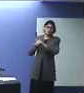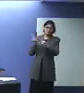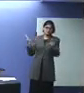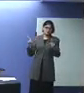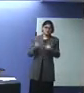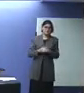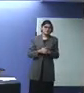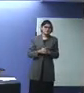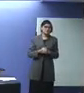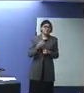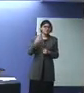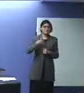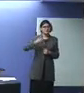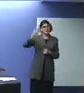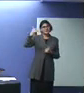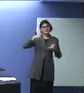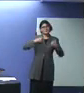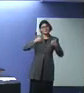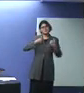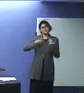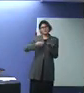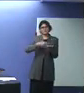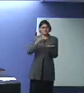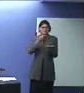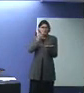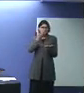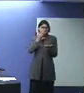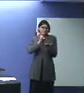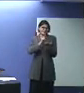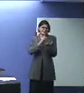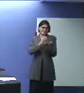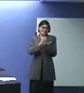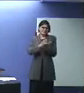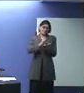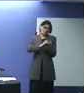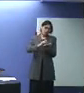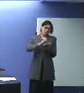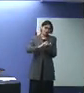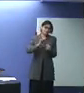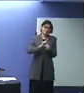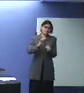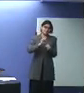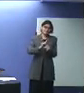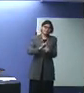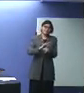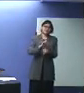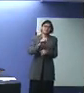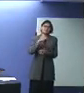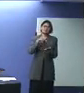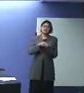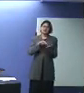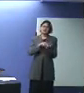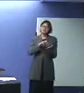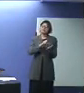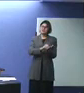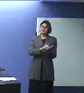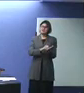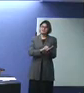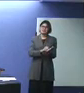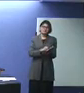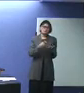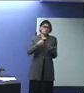adolescencia y rescaté eso de un diario que yo tenía. Y las preguntas que yo me hice como investigador es, ¿qué es la discapacidad? Y si tengo